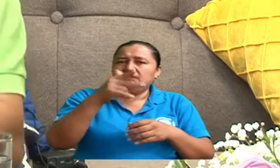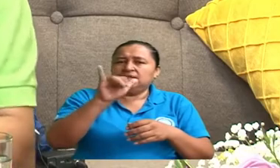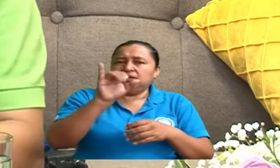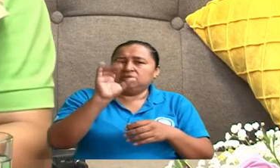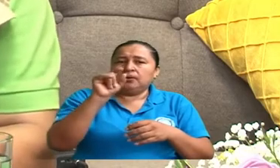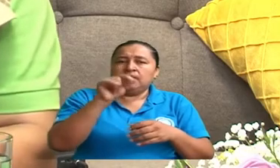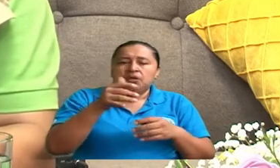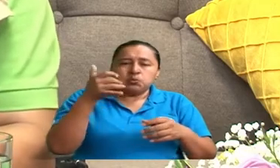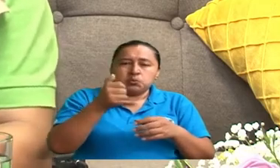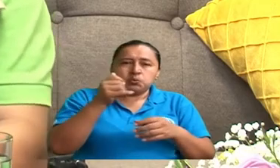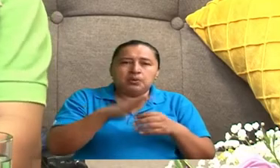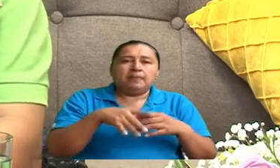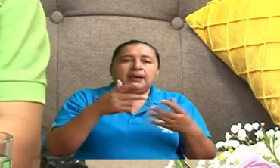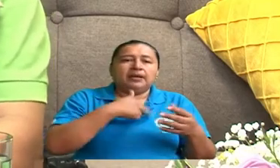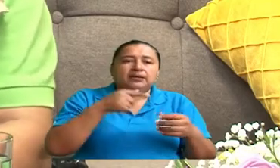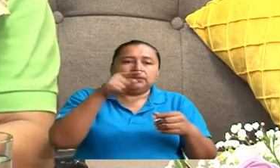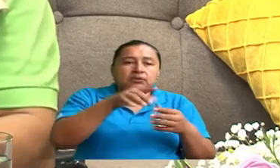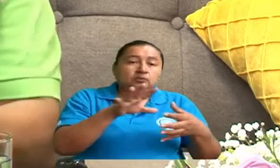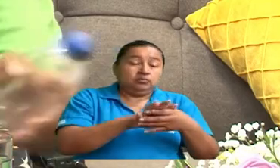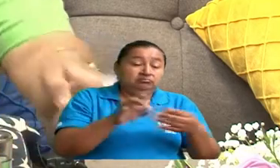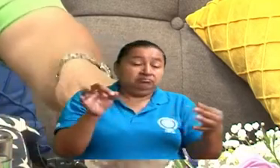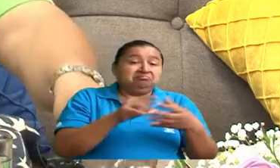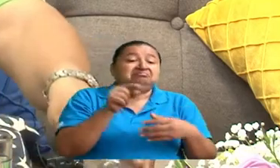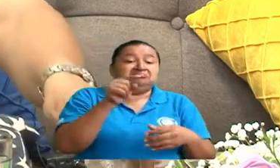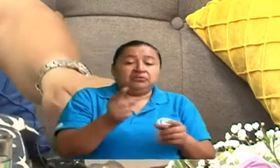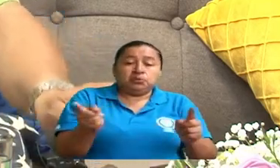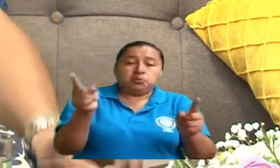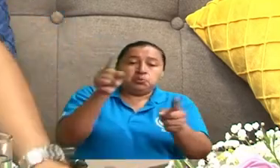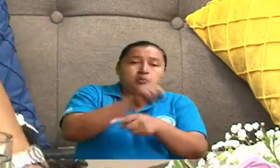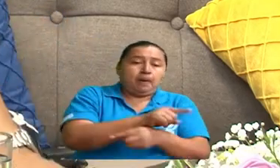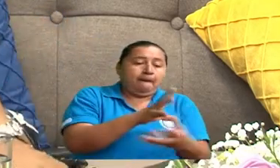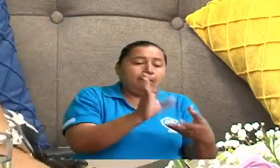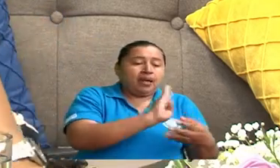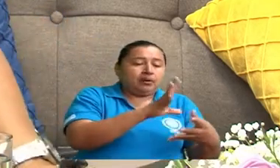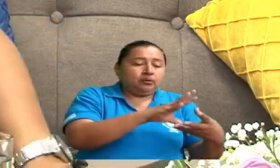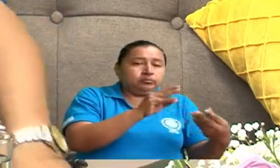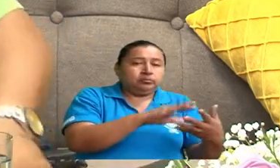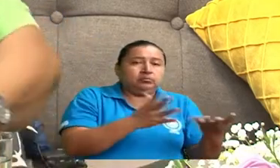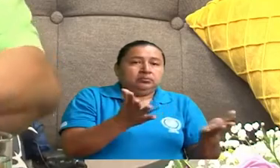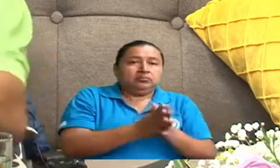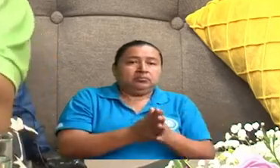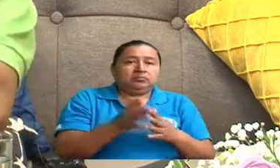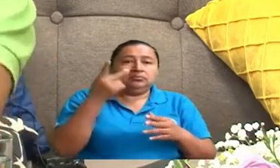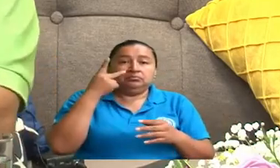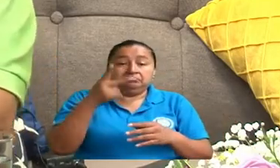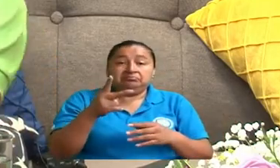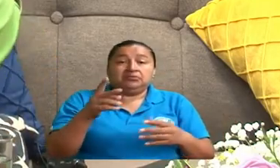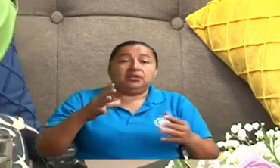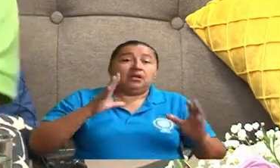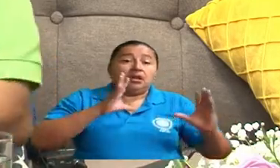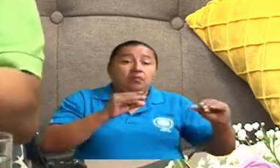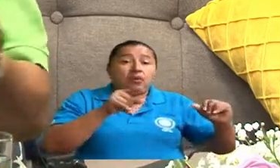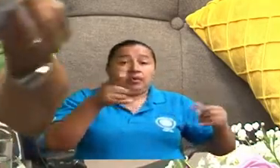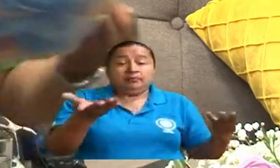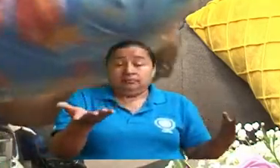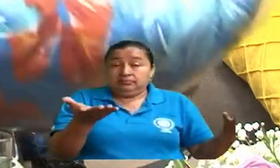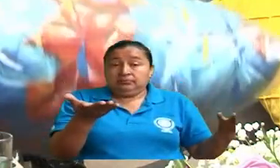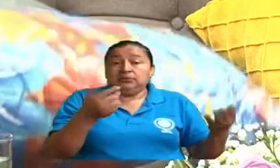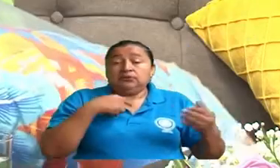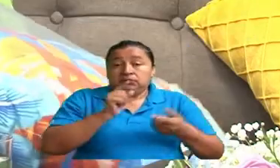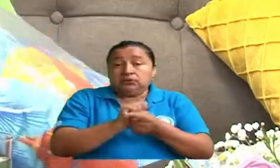¿Para qué hacemos esto? De esto se hace eso. Y ahora te voy a mostrar las almohaditas que están haciendo las cooperativas.